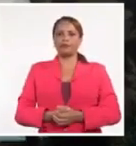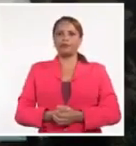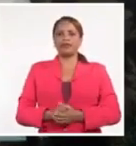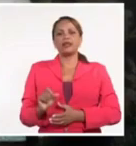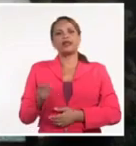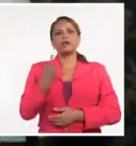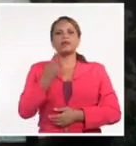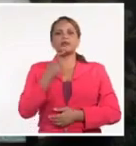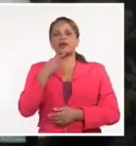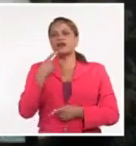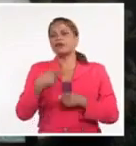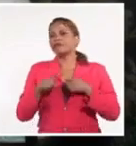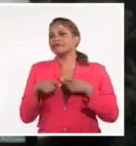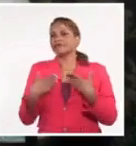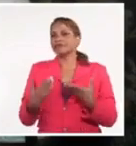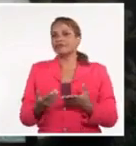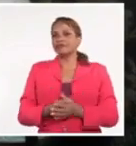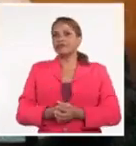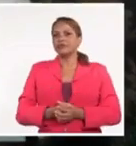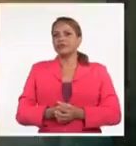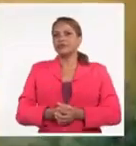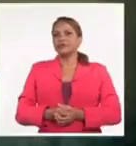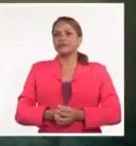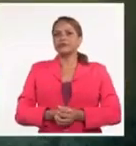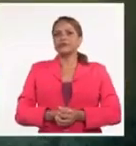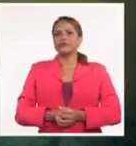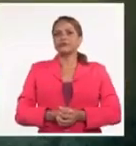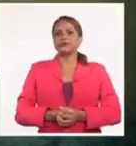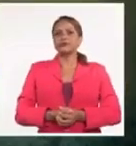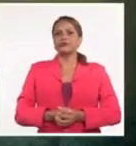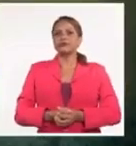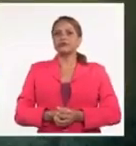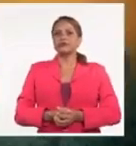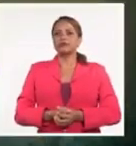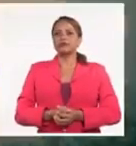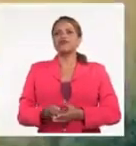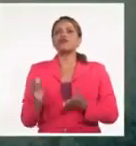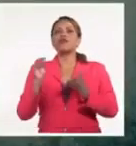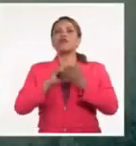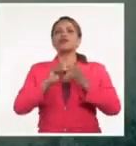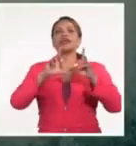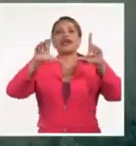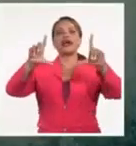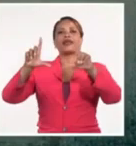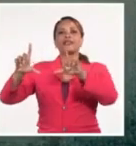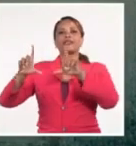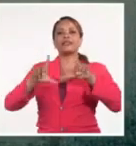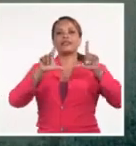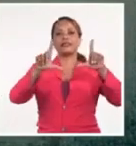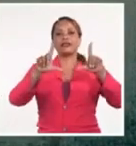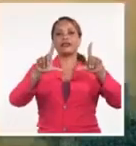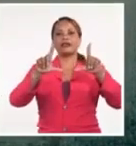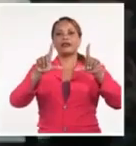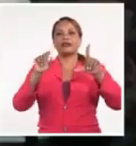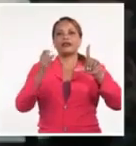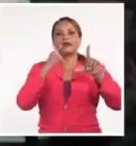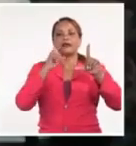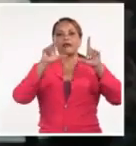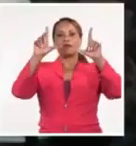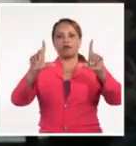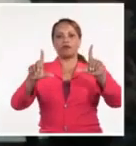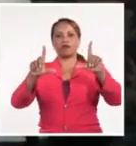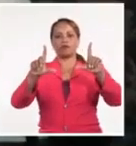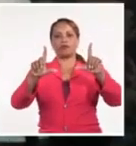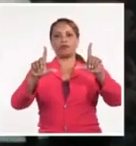primera fechoría que yo cometí fueron unos carteles que puse uno en la casilla